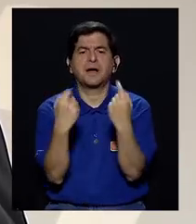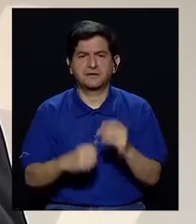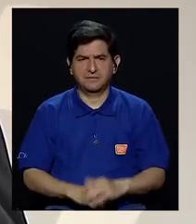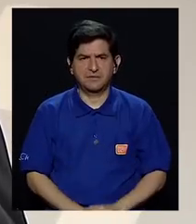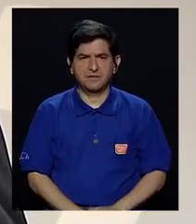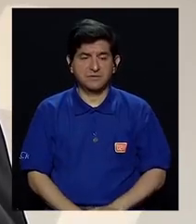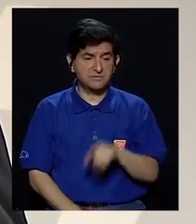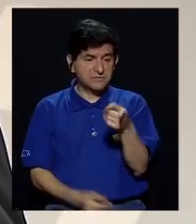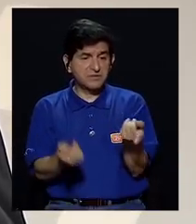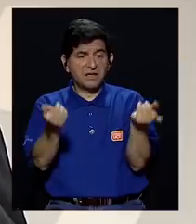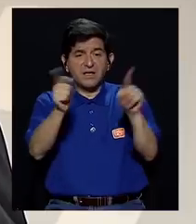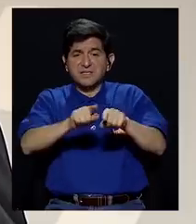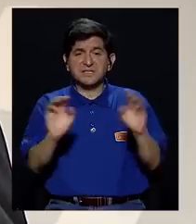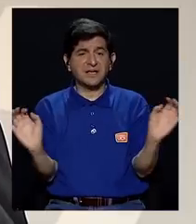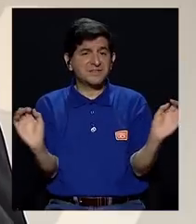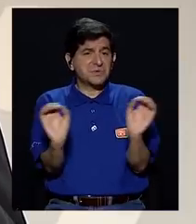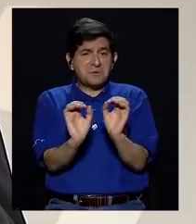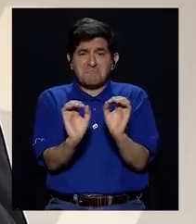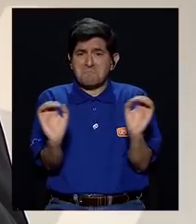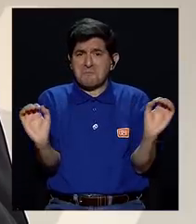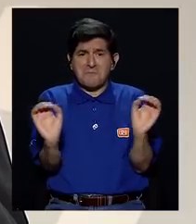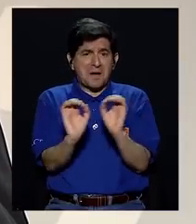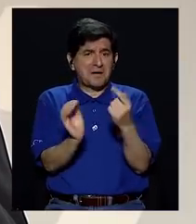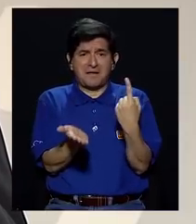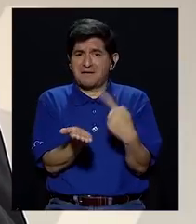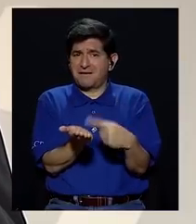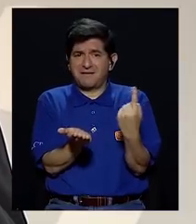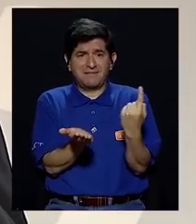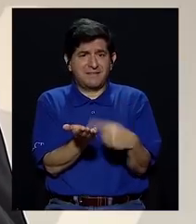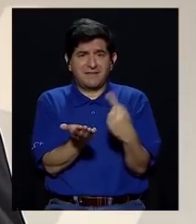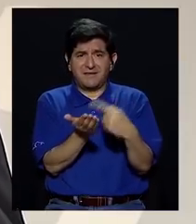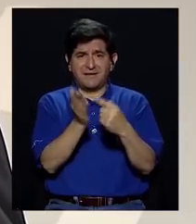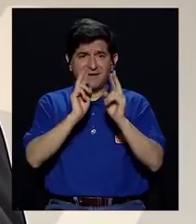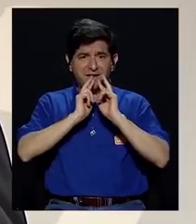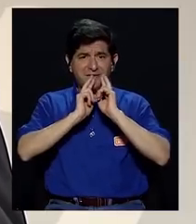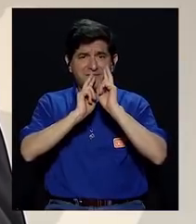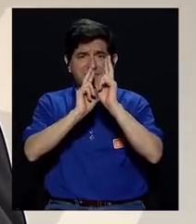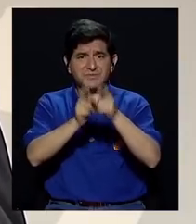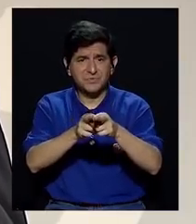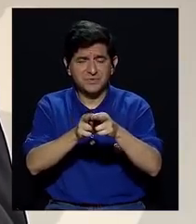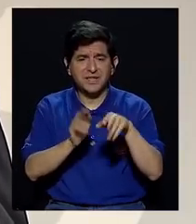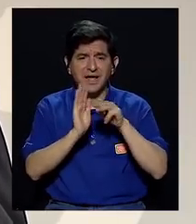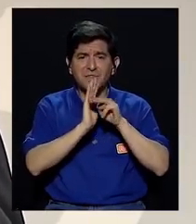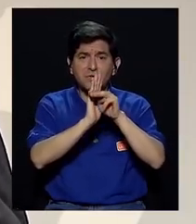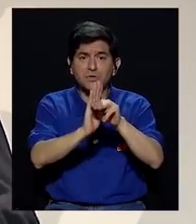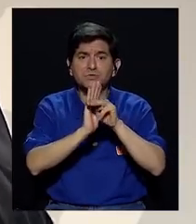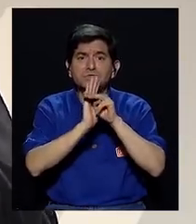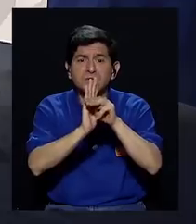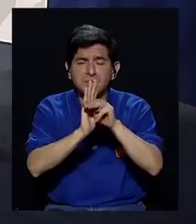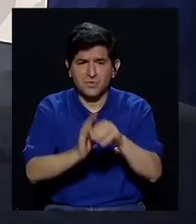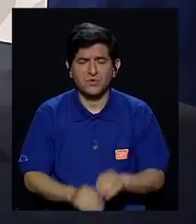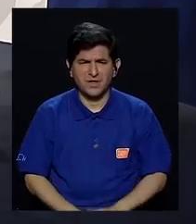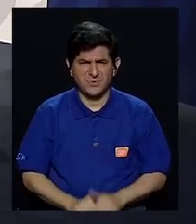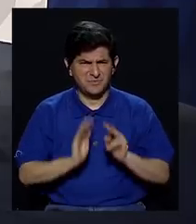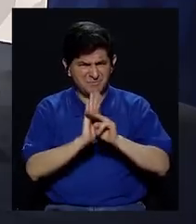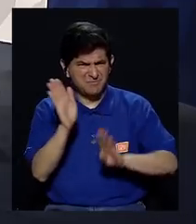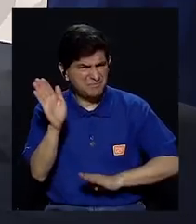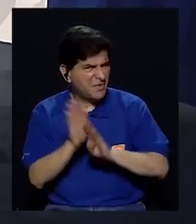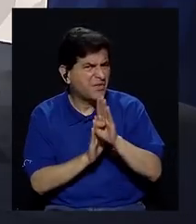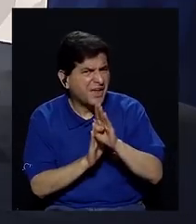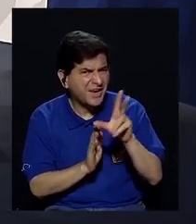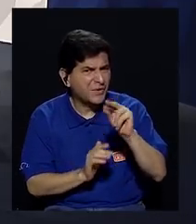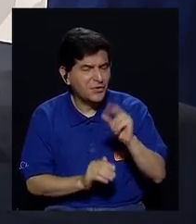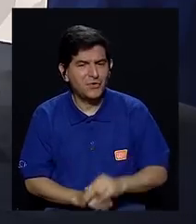ni siquiera discutir los resultados de ese modelo, que más que modelo de desarrollo,